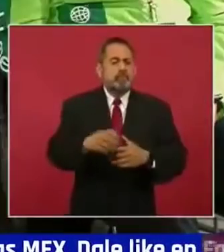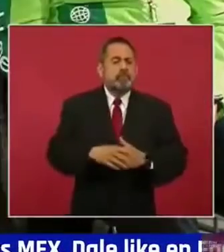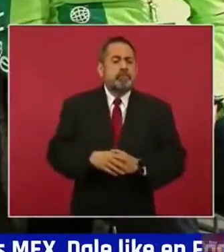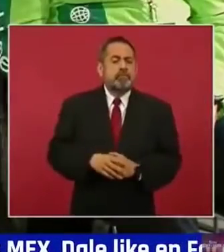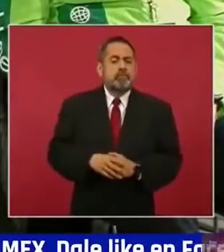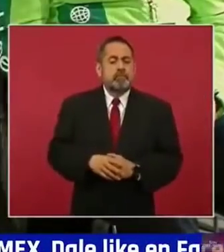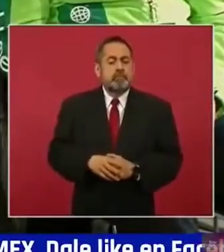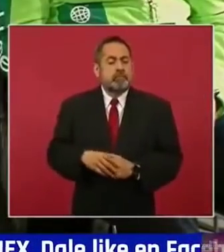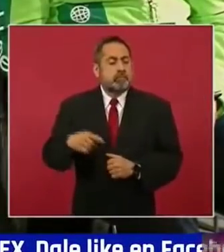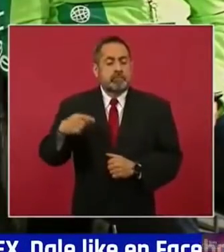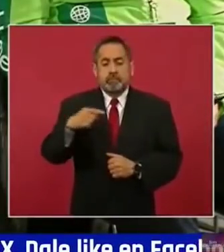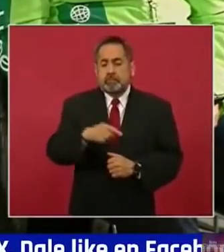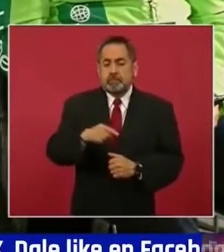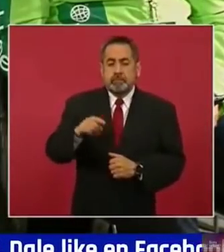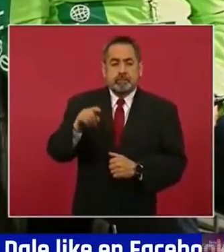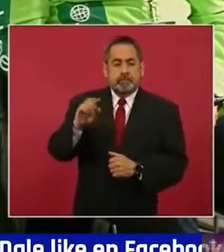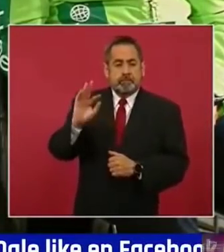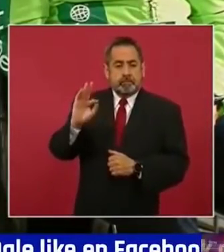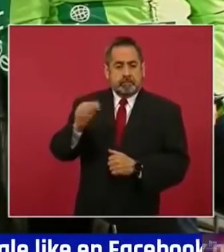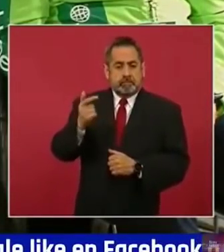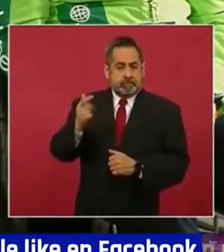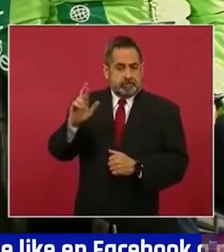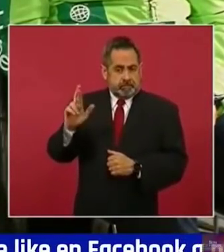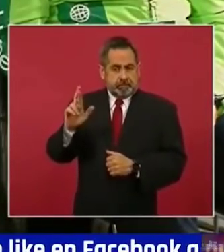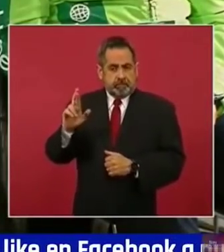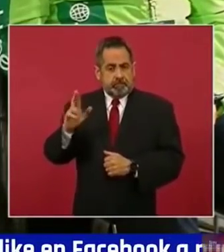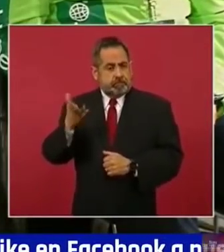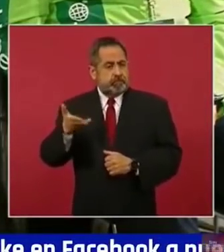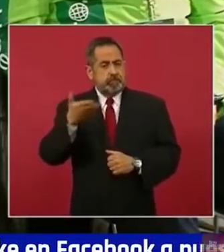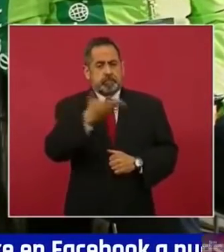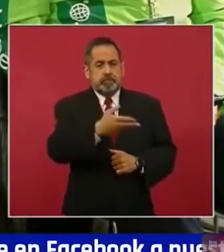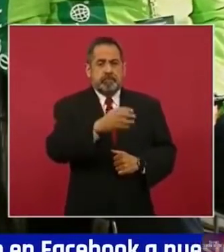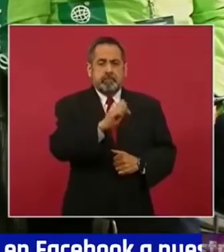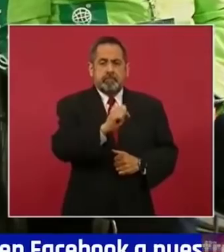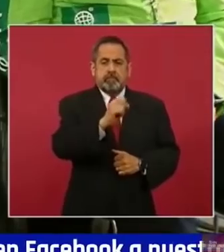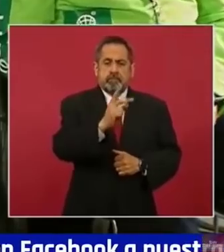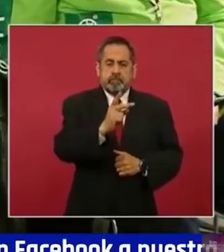la Fiscalía a la Secretaría de la Función Pública